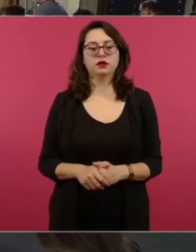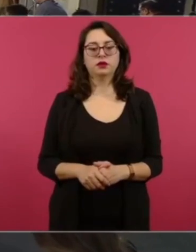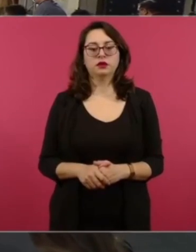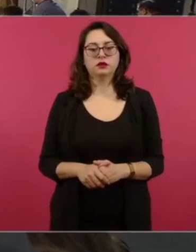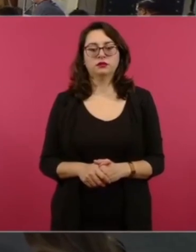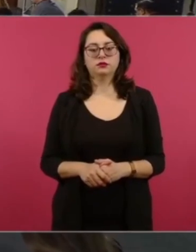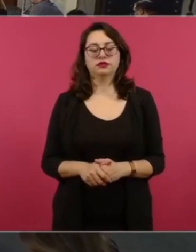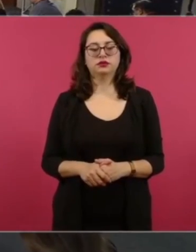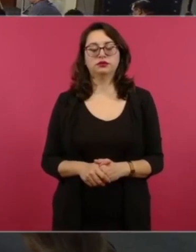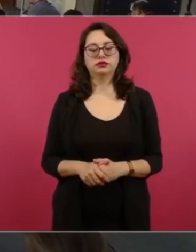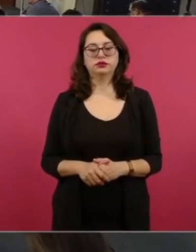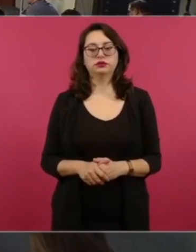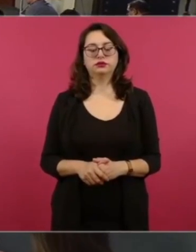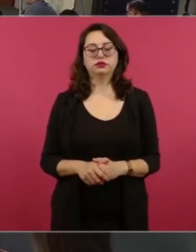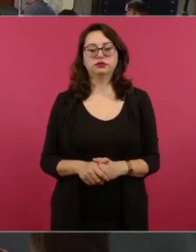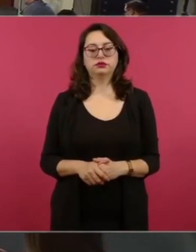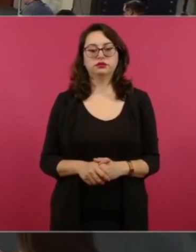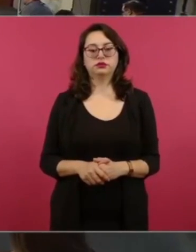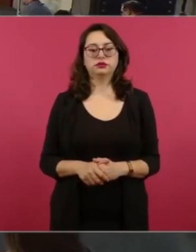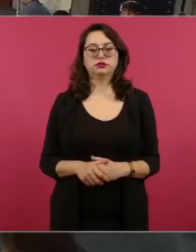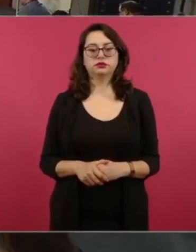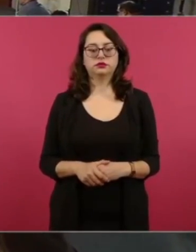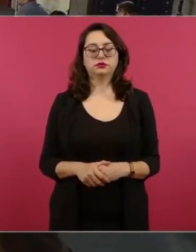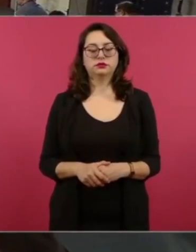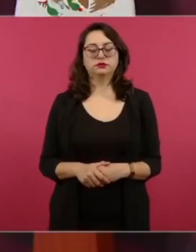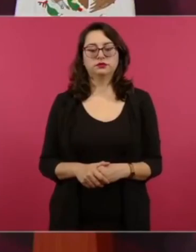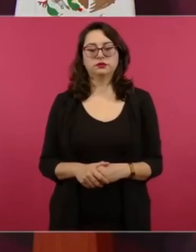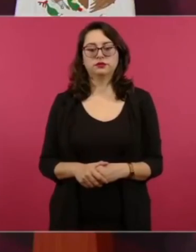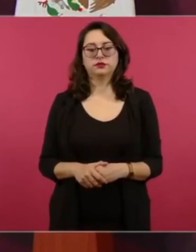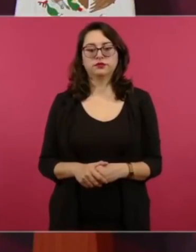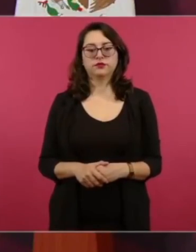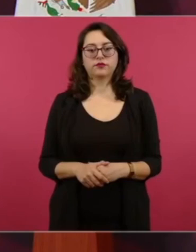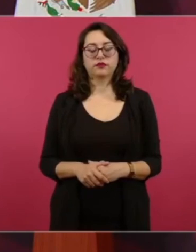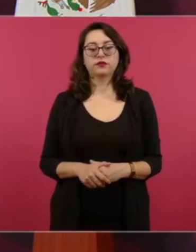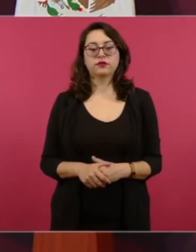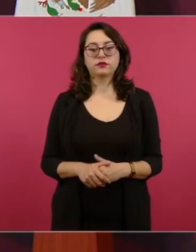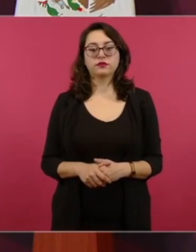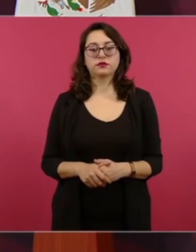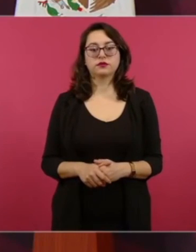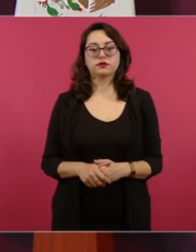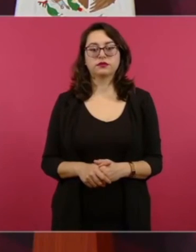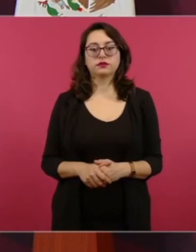Estoy seguro que estamos viviendo